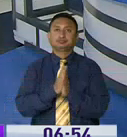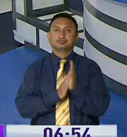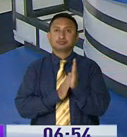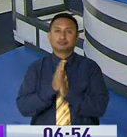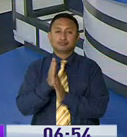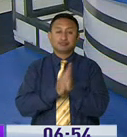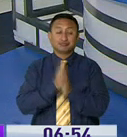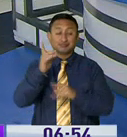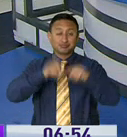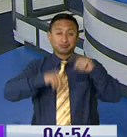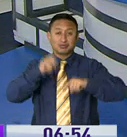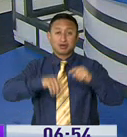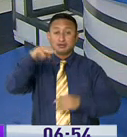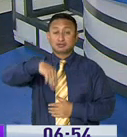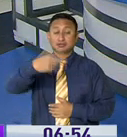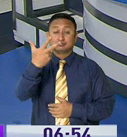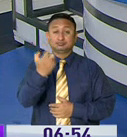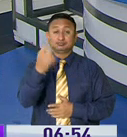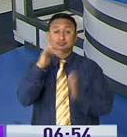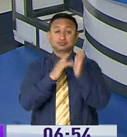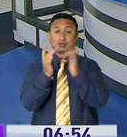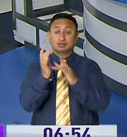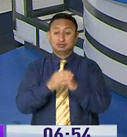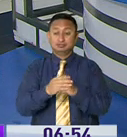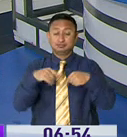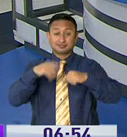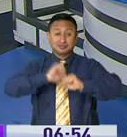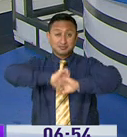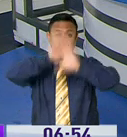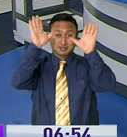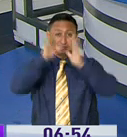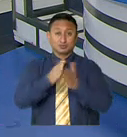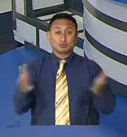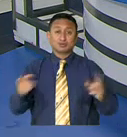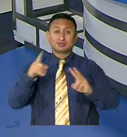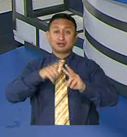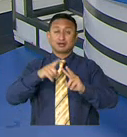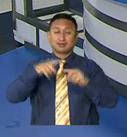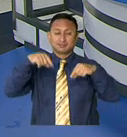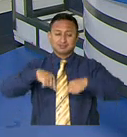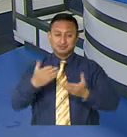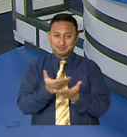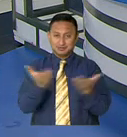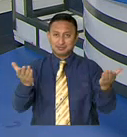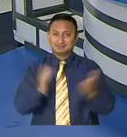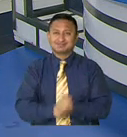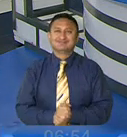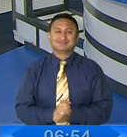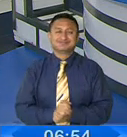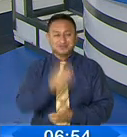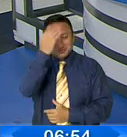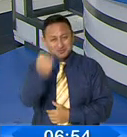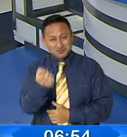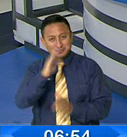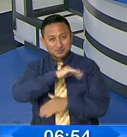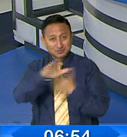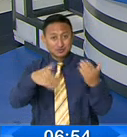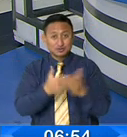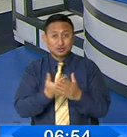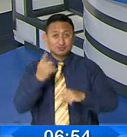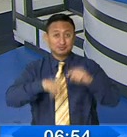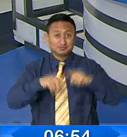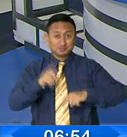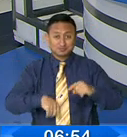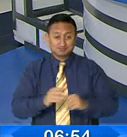Queridos amigos, martes 13 de abril llega la emisión de la mañana del Comercio TV a nuestra señal, Ali. Muy buenos días con todos ustedes, amigos